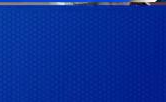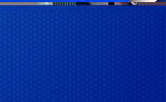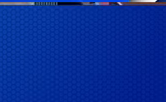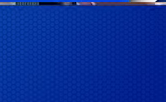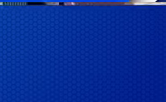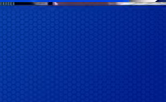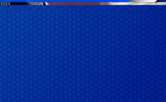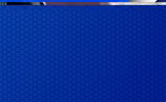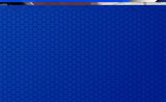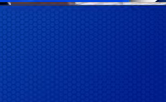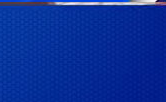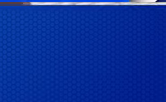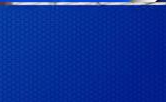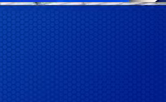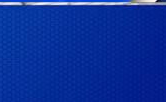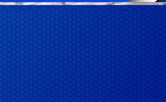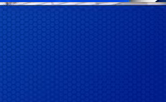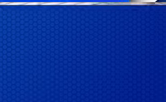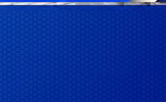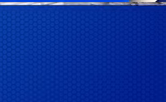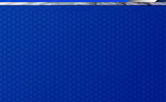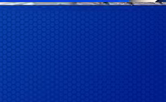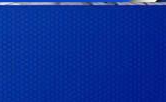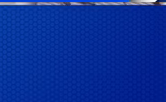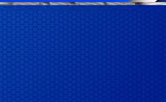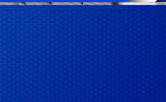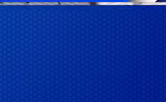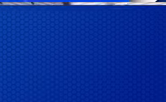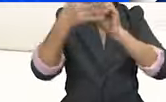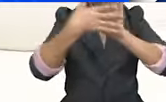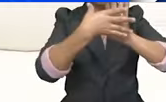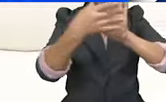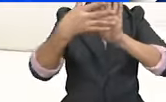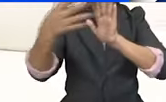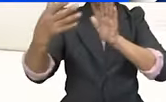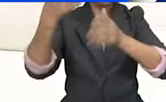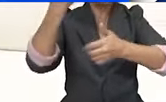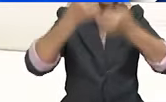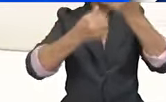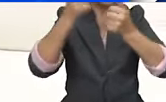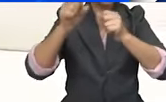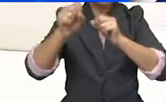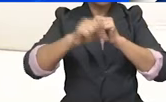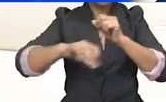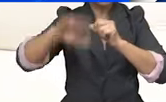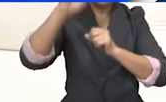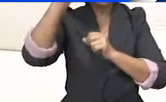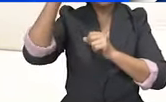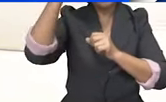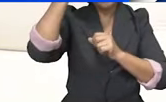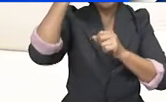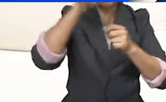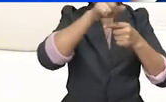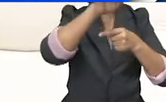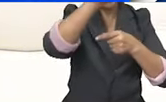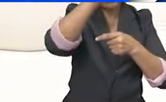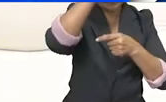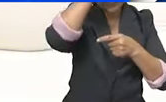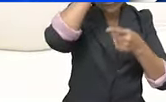en los países industrializados para evitar la propagación del virus, y la crisis sociopolítica entre Rusia y